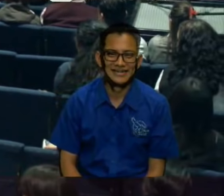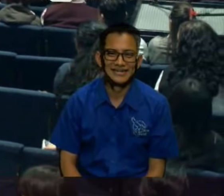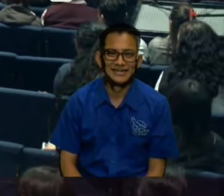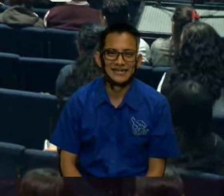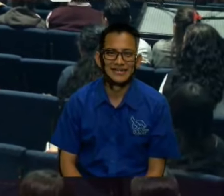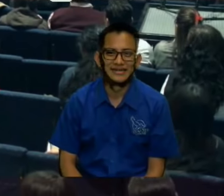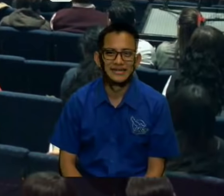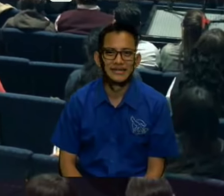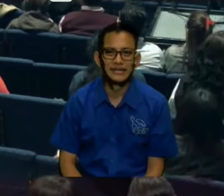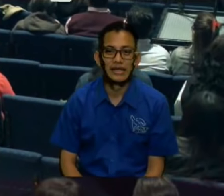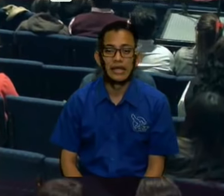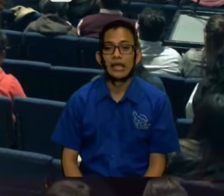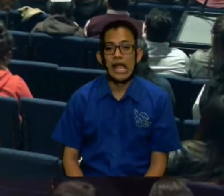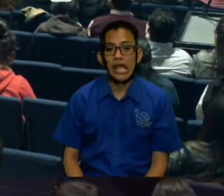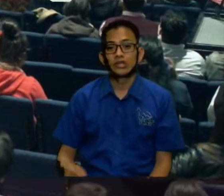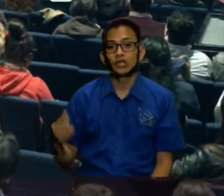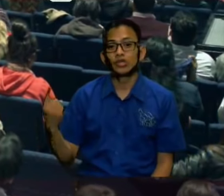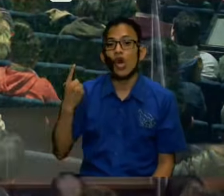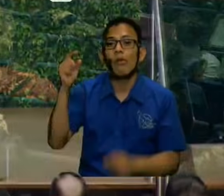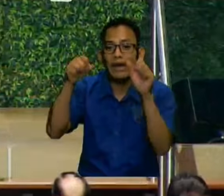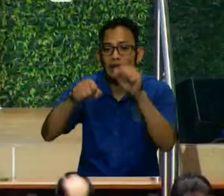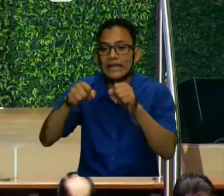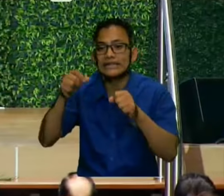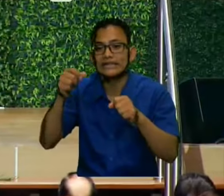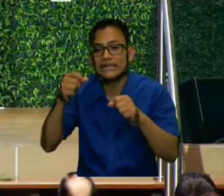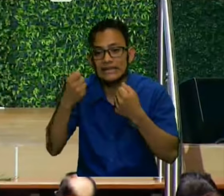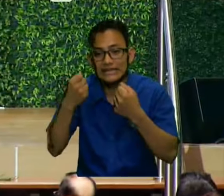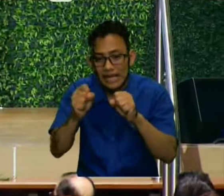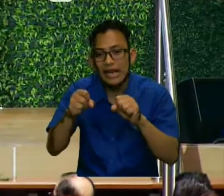Pero eso lo puede hacer la gente que tiene paz.